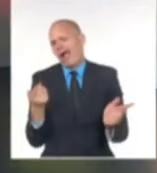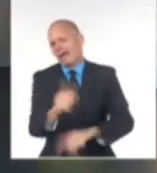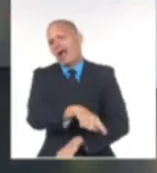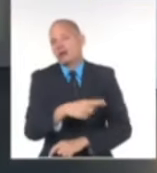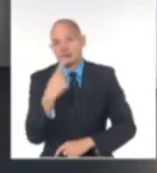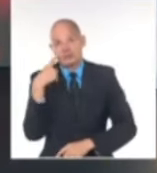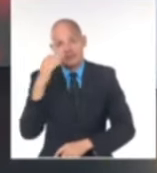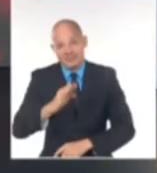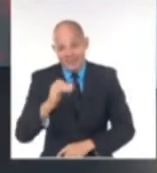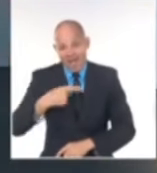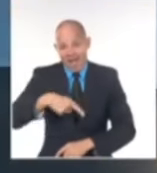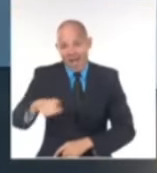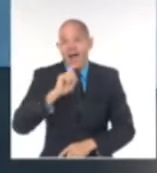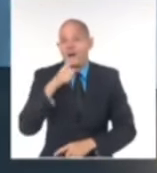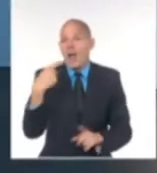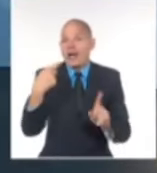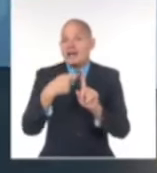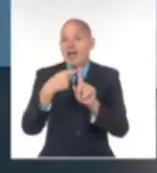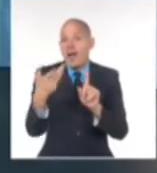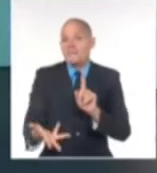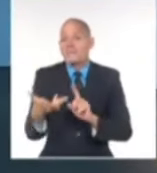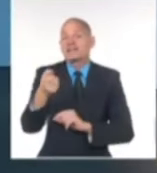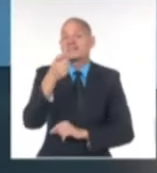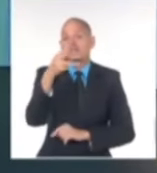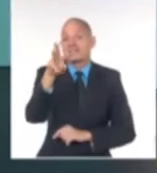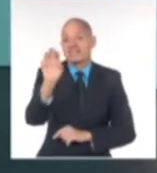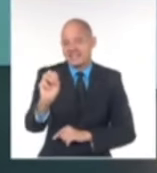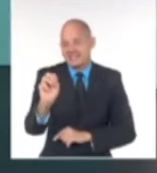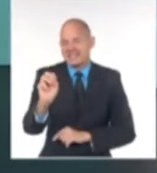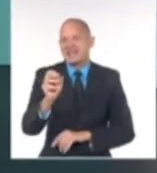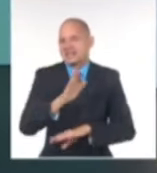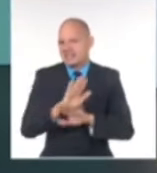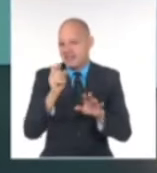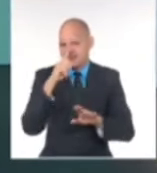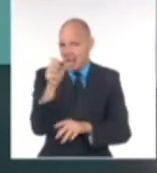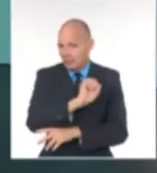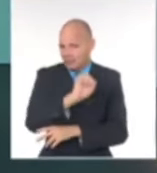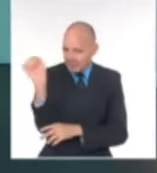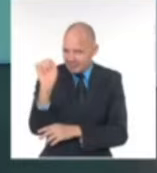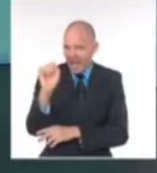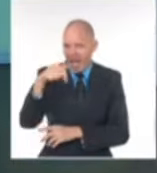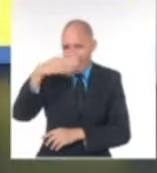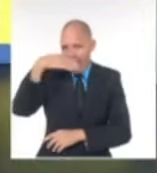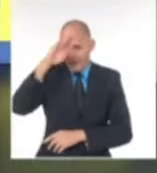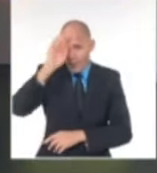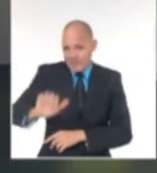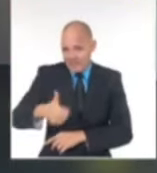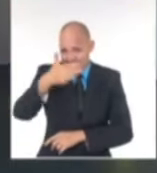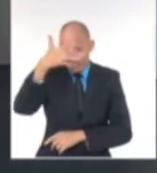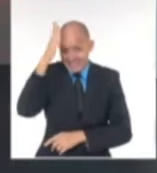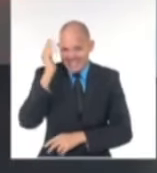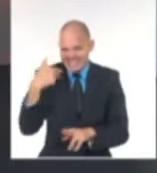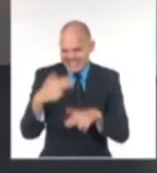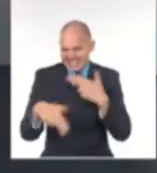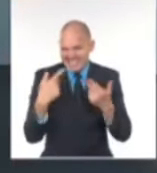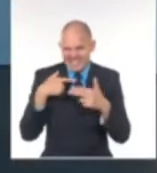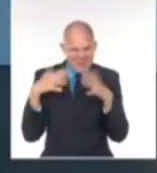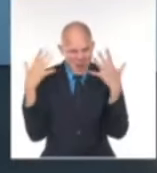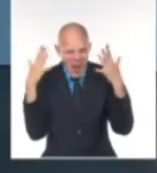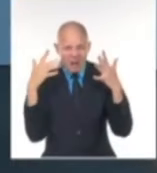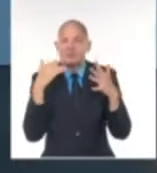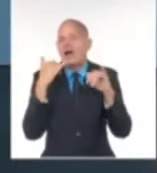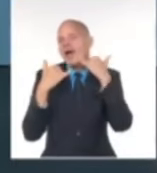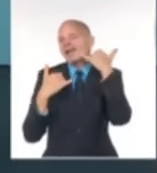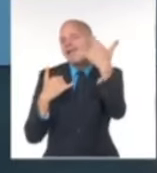los 130 kilogramos. El primer secretario del Comité Central del Partido Comunista de Cuba y presidente de la República, Miguel Díaz-Canel